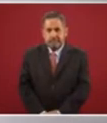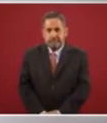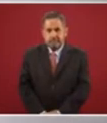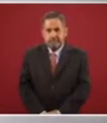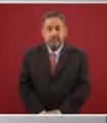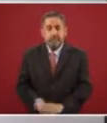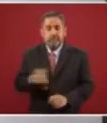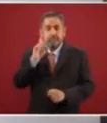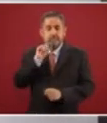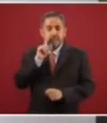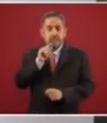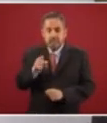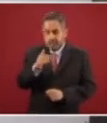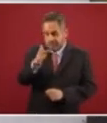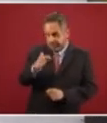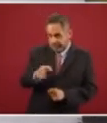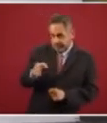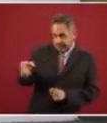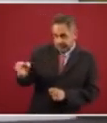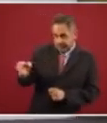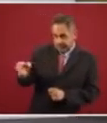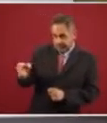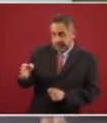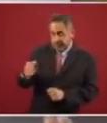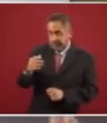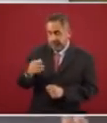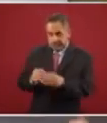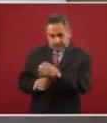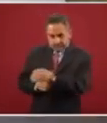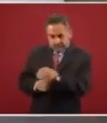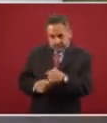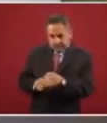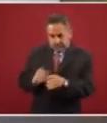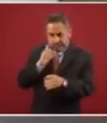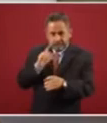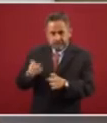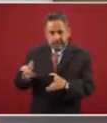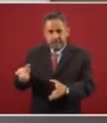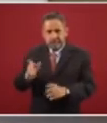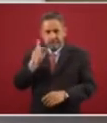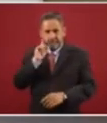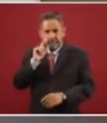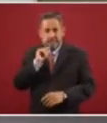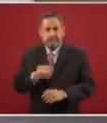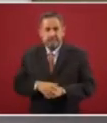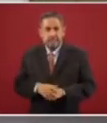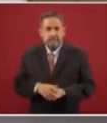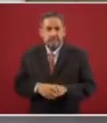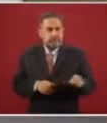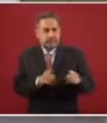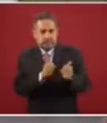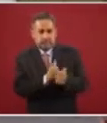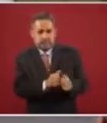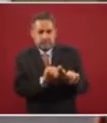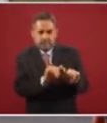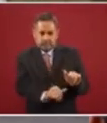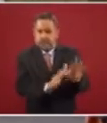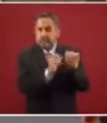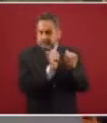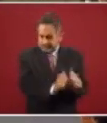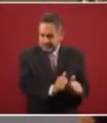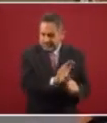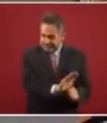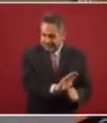los que están a la derecha, pero a la izquierda, este lado. Ya, ustedes no se muevan de ahí ya mañana.